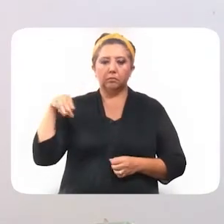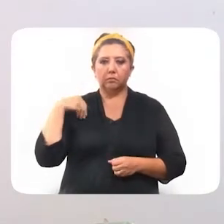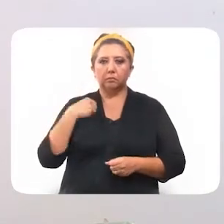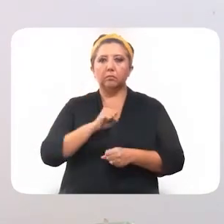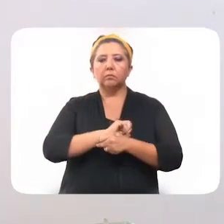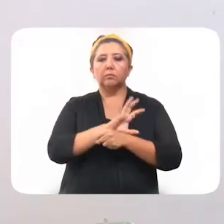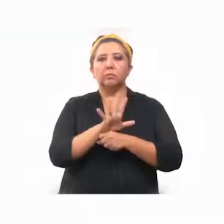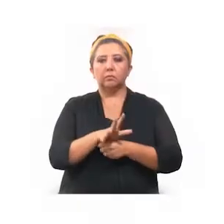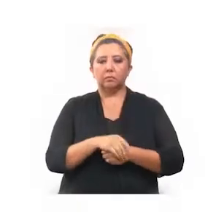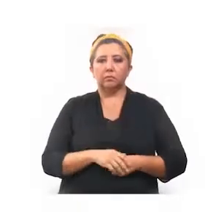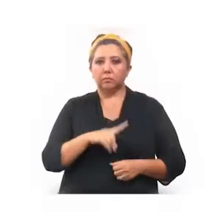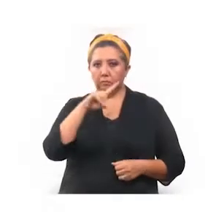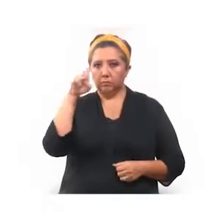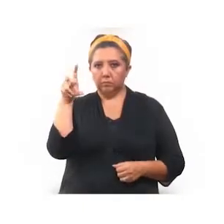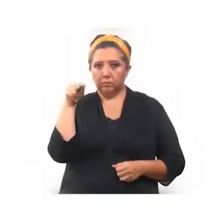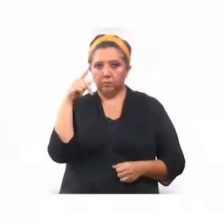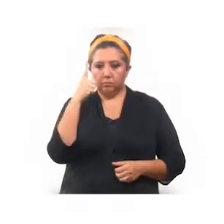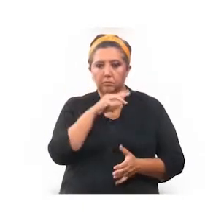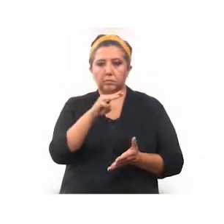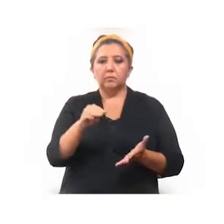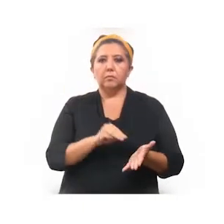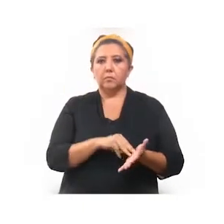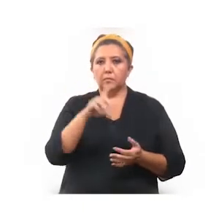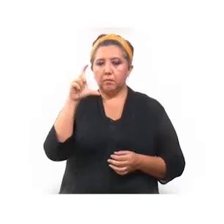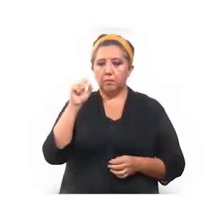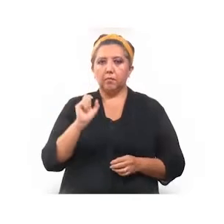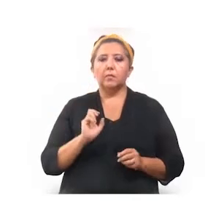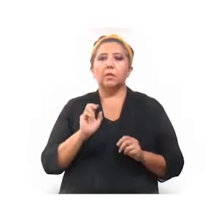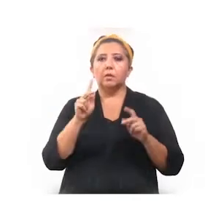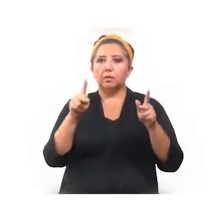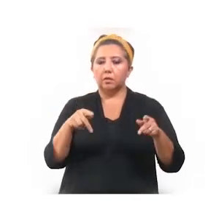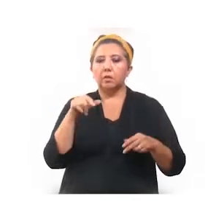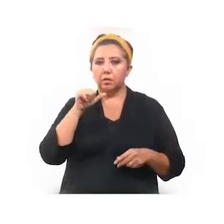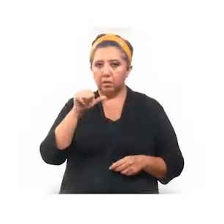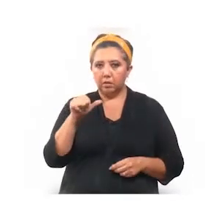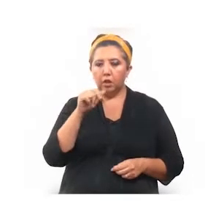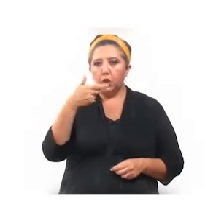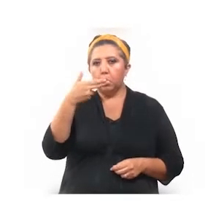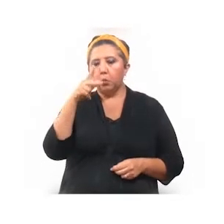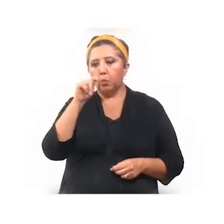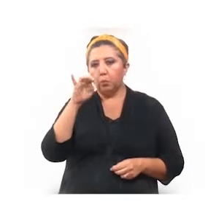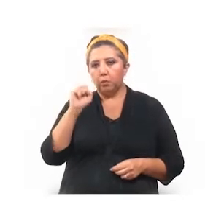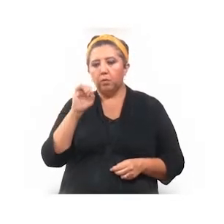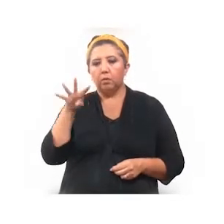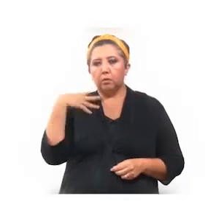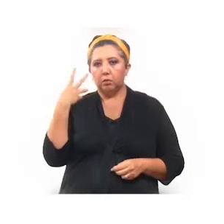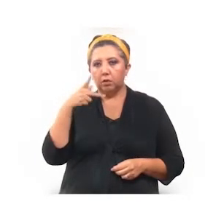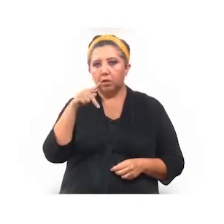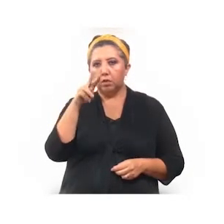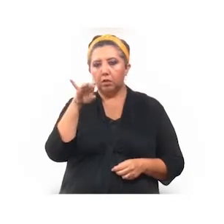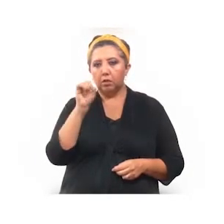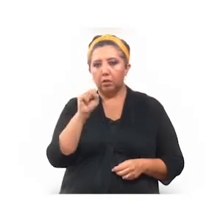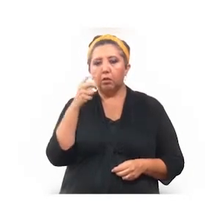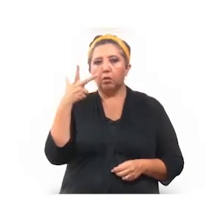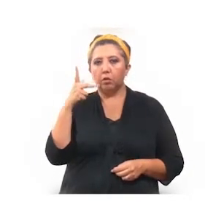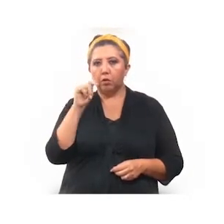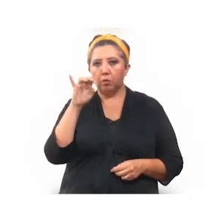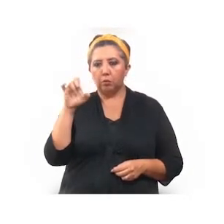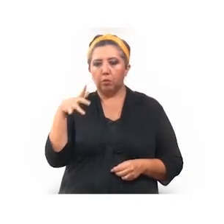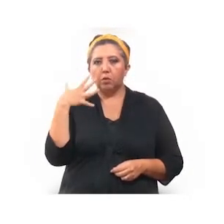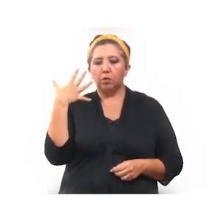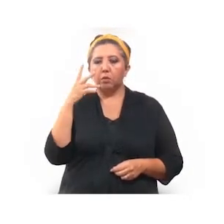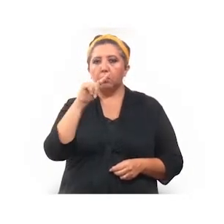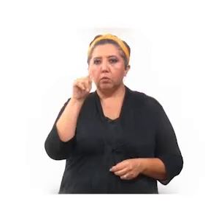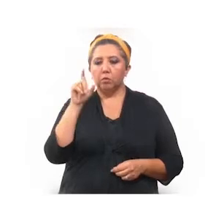de coronavirus. 181 en Mérida, 20 en Progreso, 16 en Junucmá, 14 en Canacín, 8 en Ticul, 5